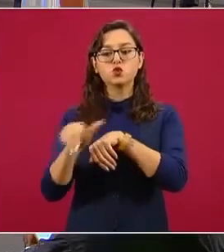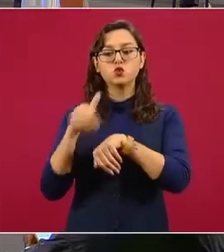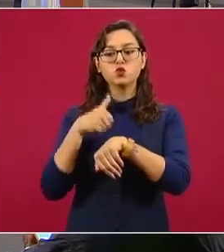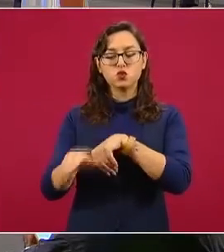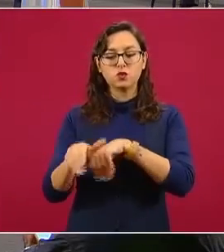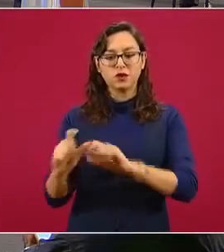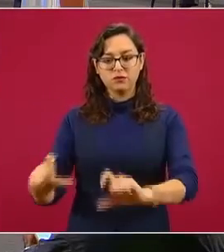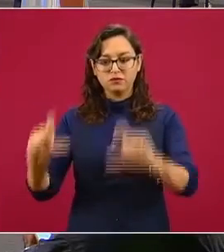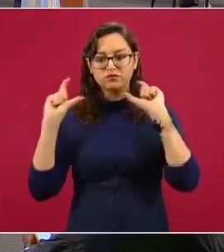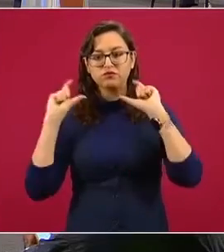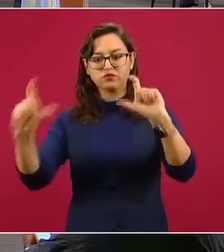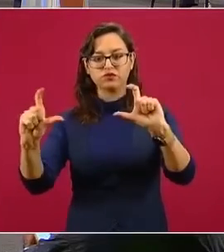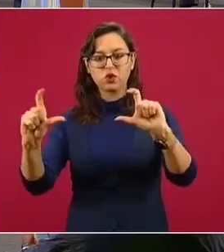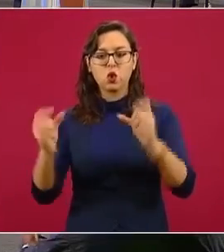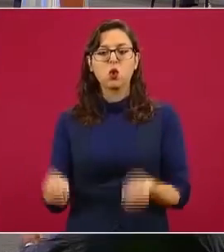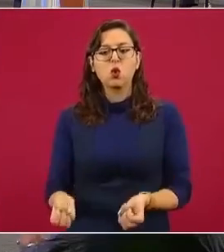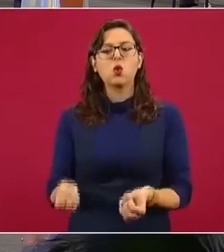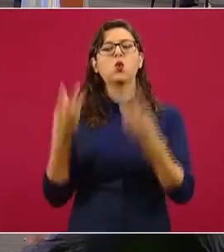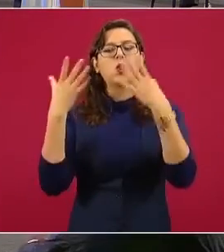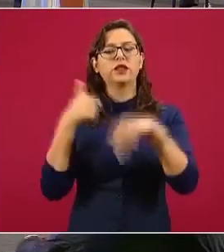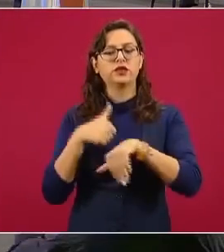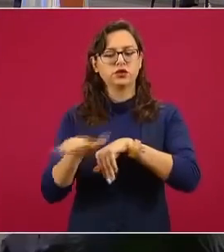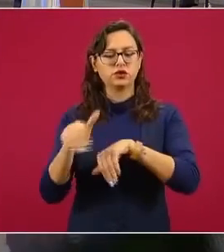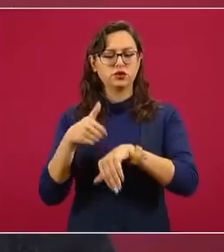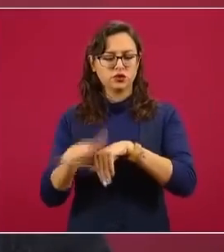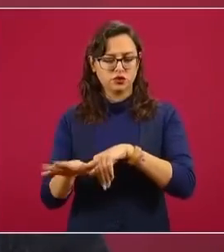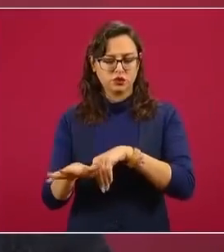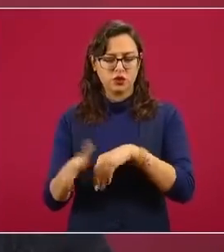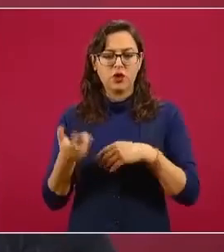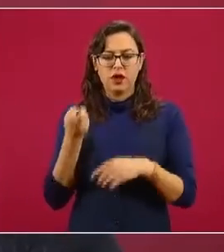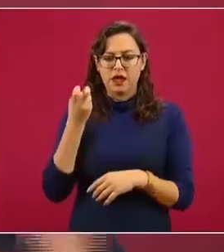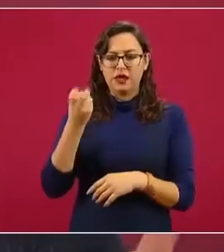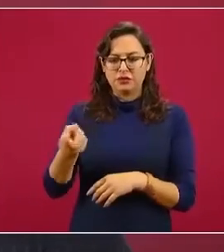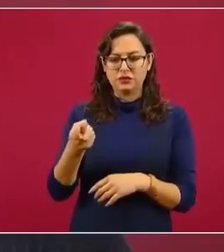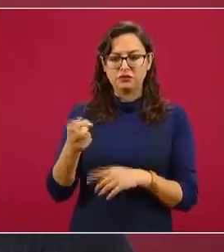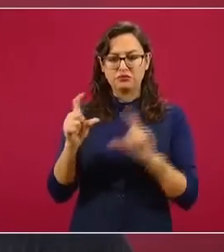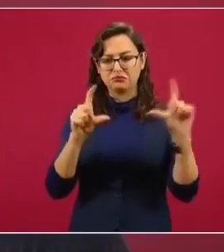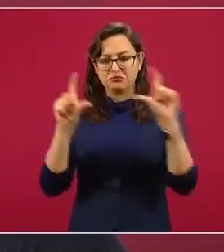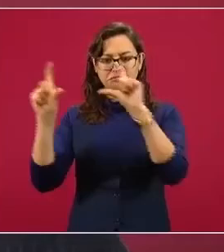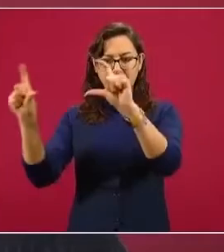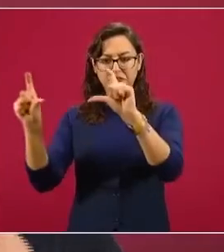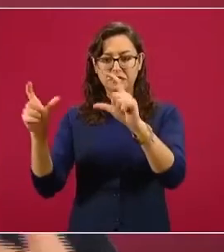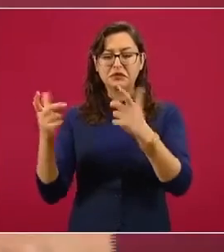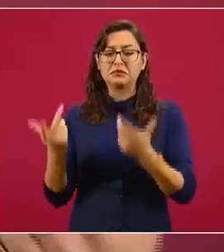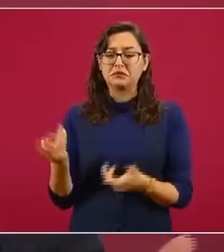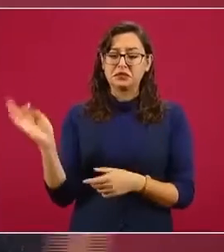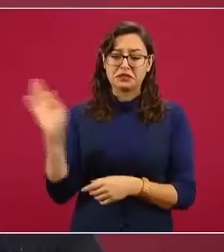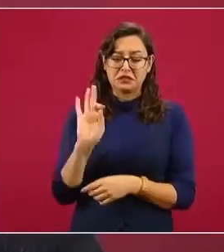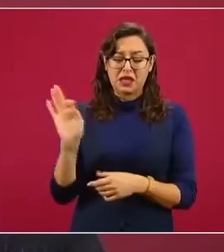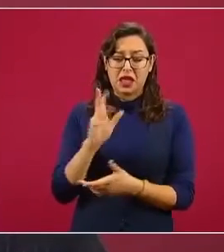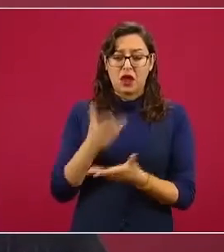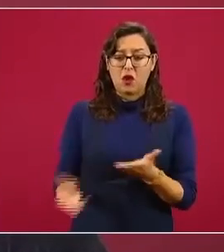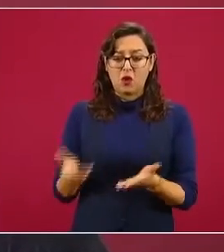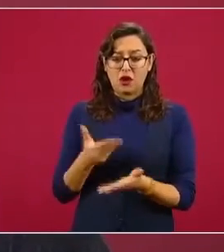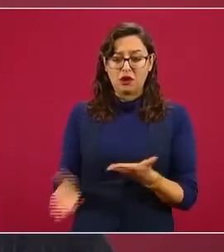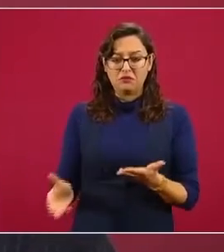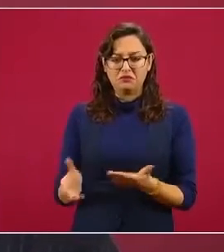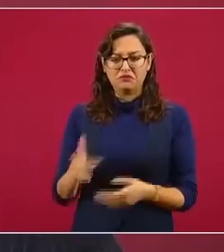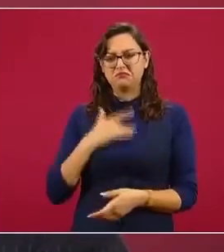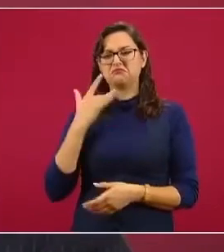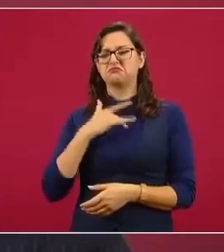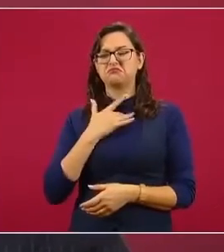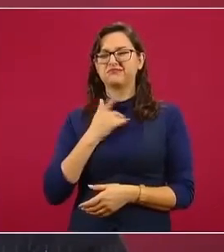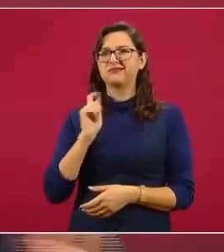de el número de casos que se han identificado desde que empezó la epidemia. Posiblemente a estas alturas esa cifra ya le represente